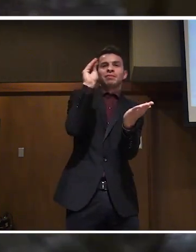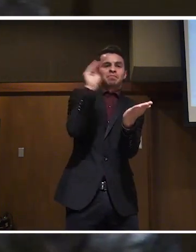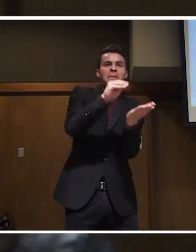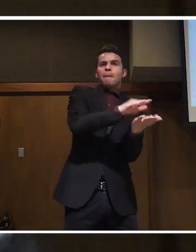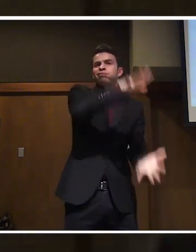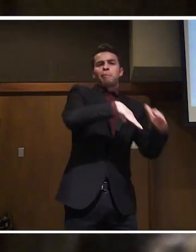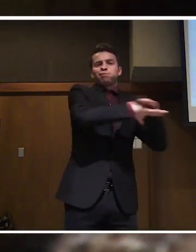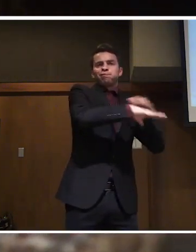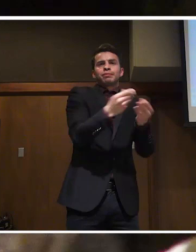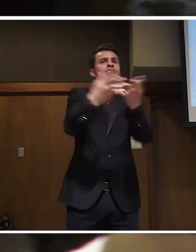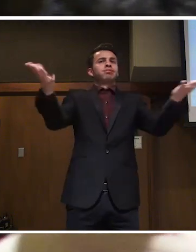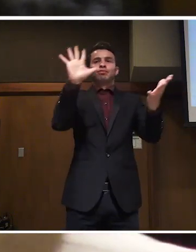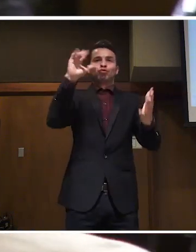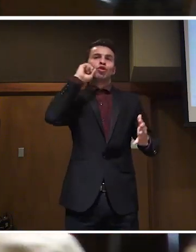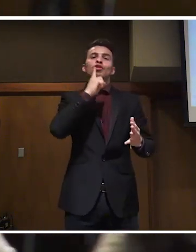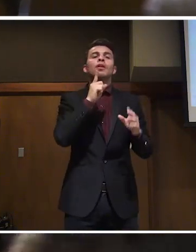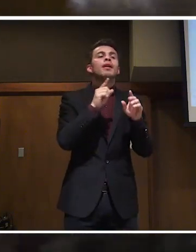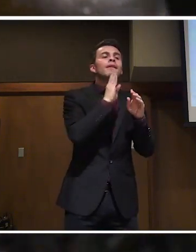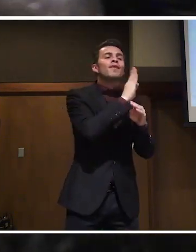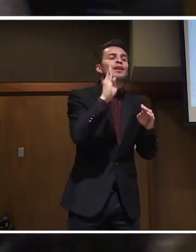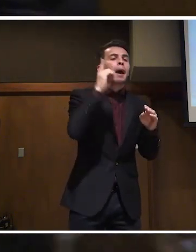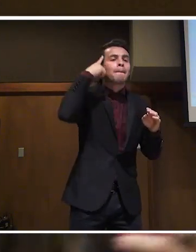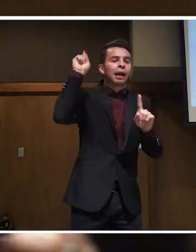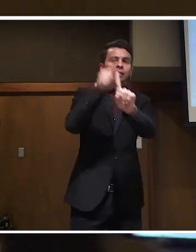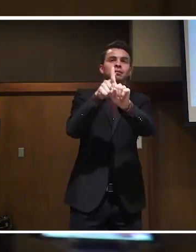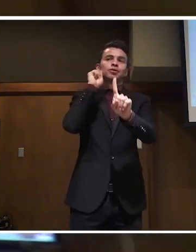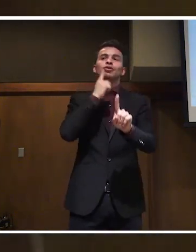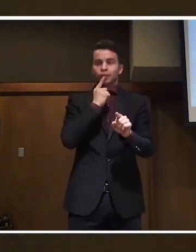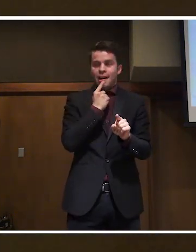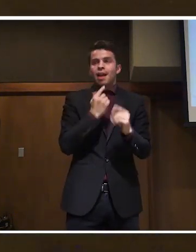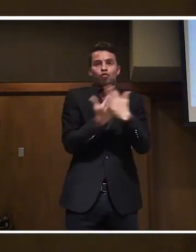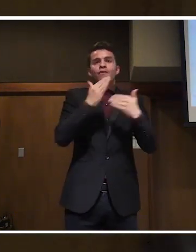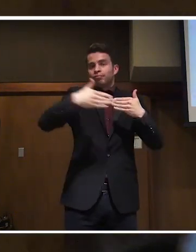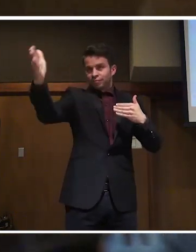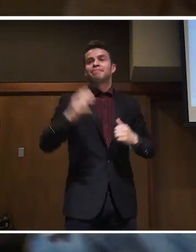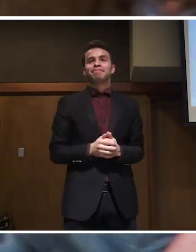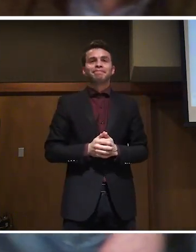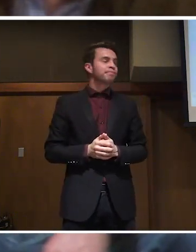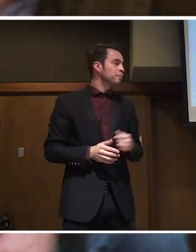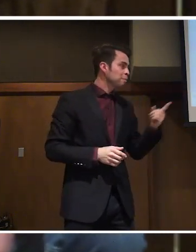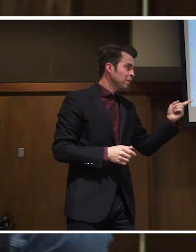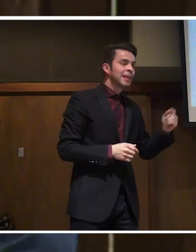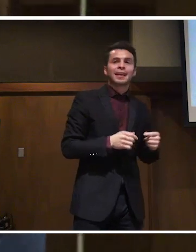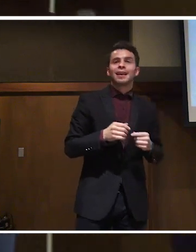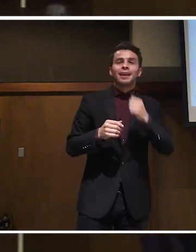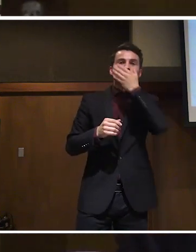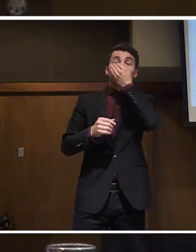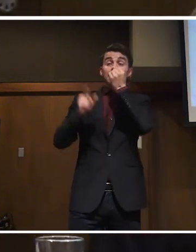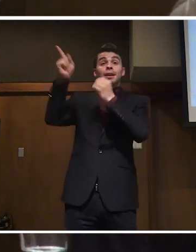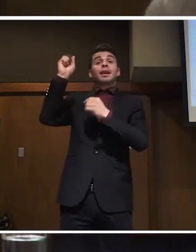Sí, y hay un aspecto central, digamos, de la estrategia del Banco de la